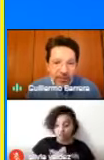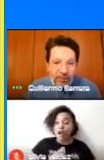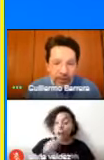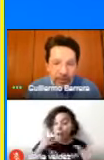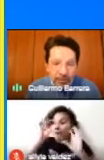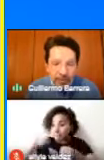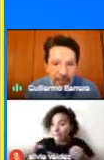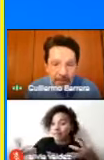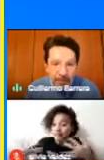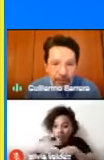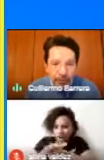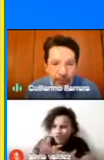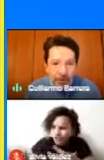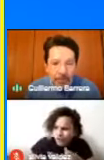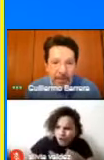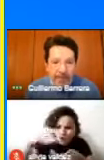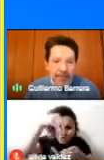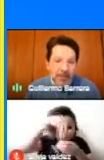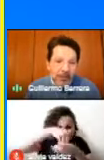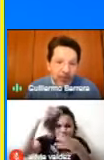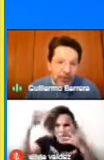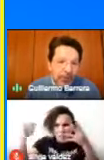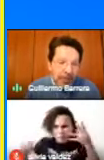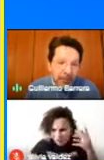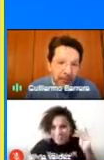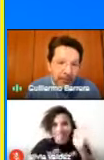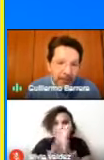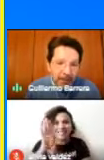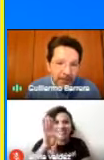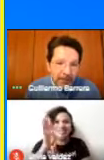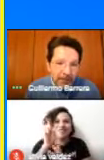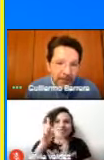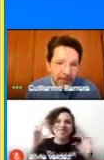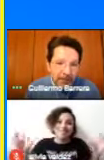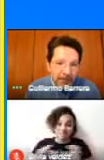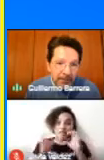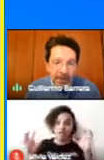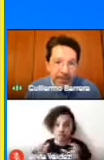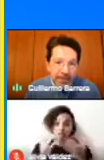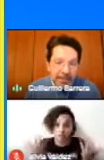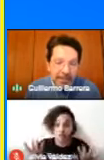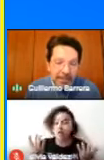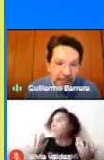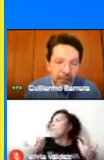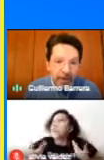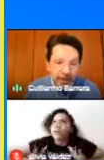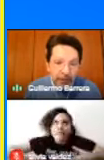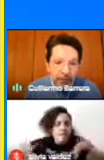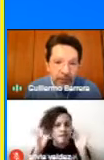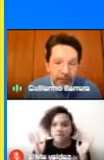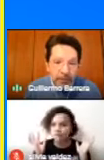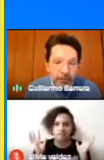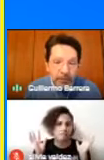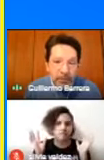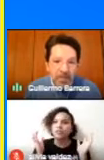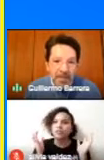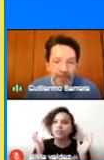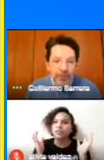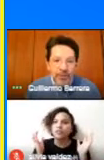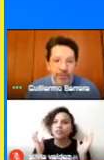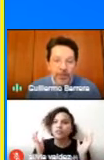integrar todos estos elementos para el desarrollo de una actividad, cualquiera que sea, en este caso, por ejemplo,